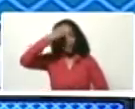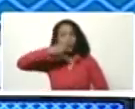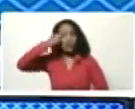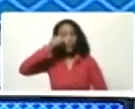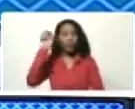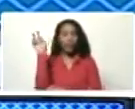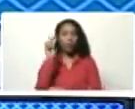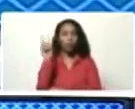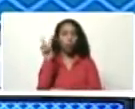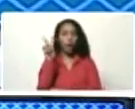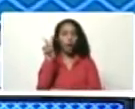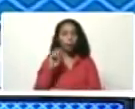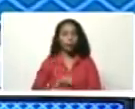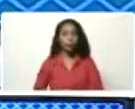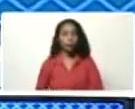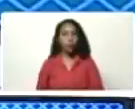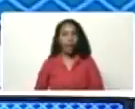venezolano